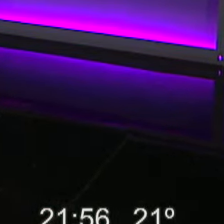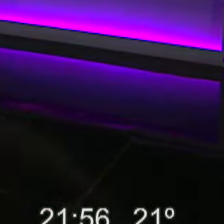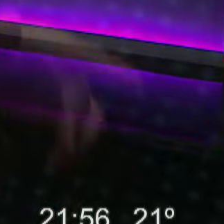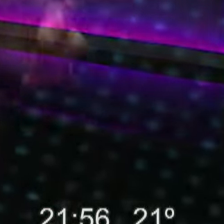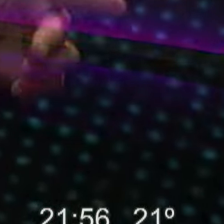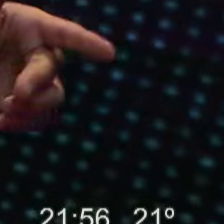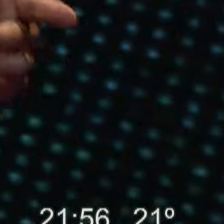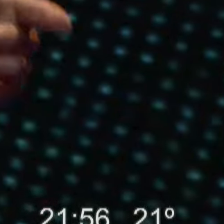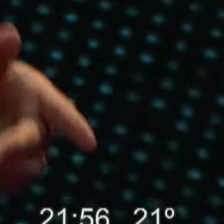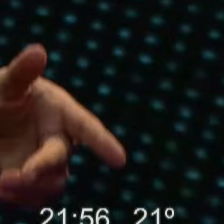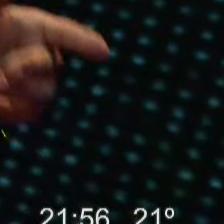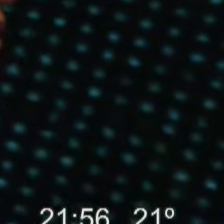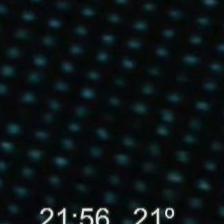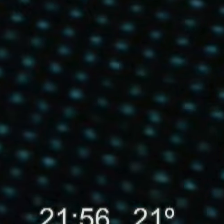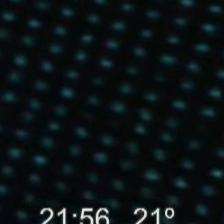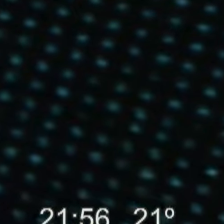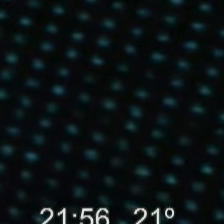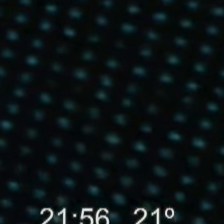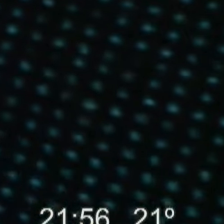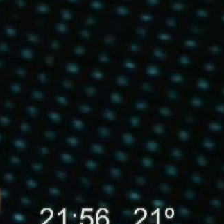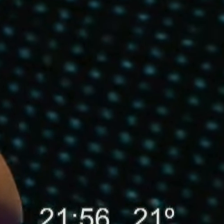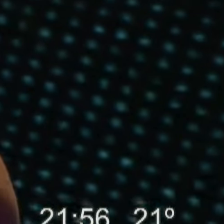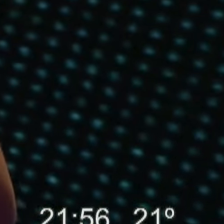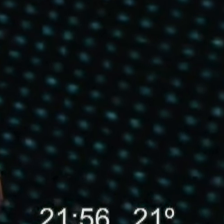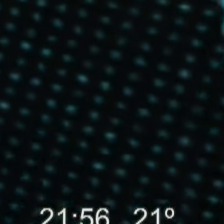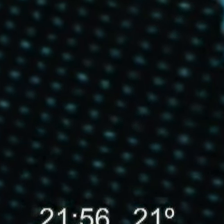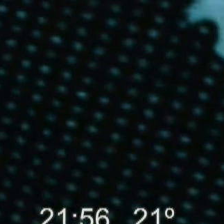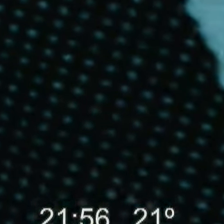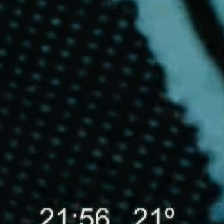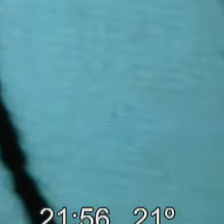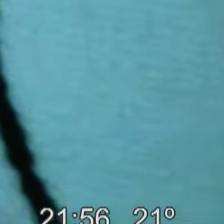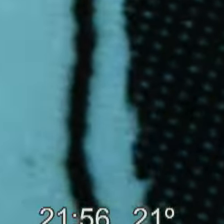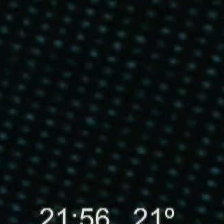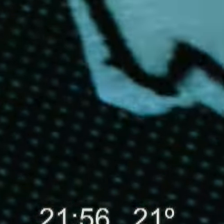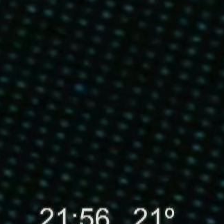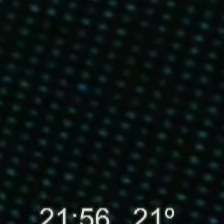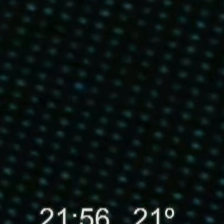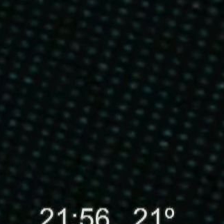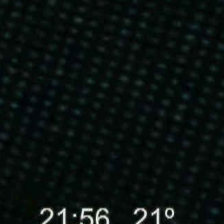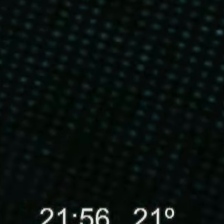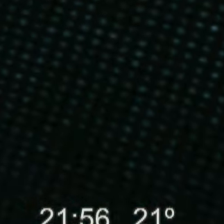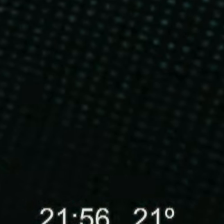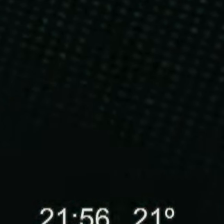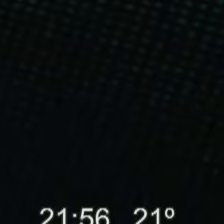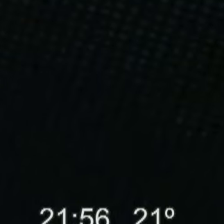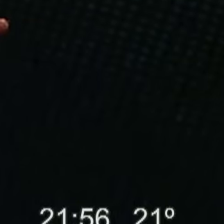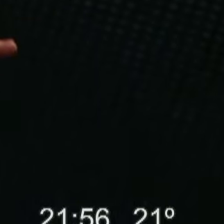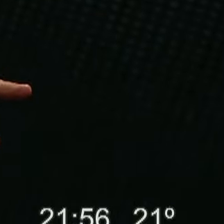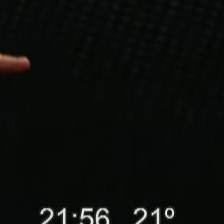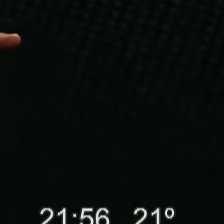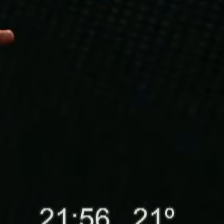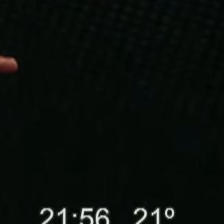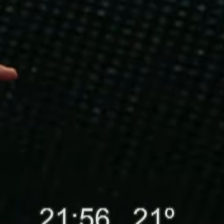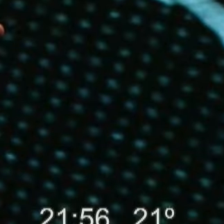Podés decirle a otro lo que querés escuchar, podés callar, omitir, sufrir con un pensamiento hasta volverlo palabra,